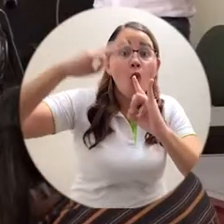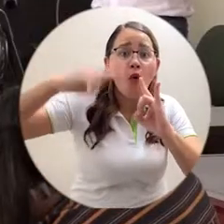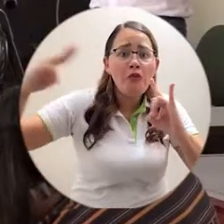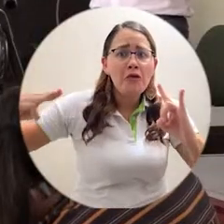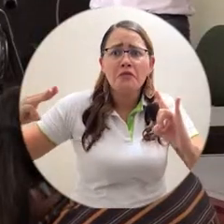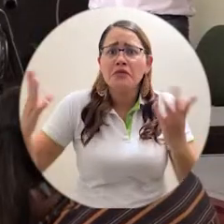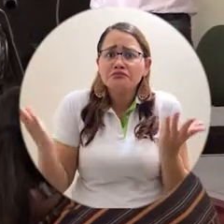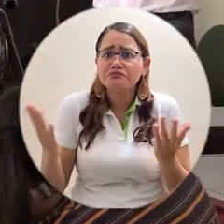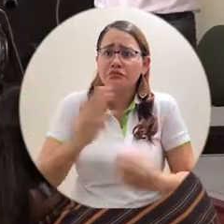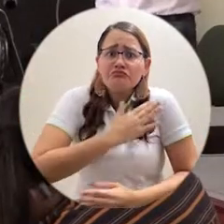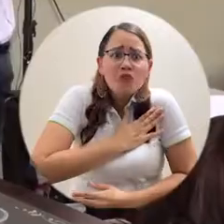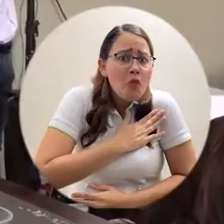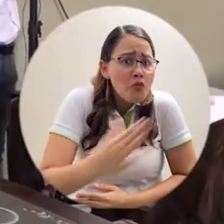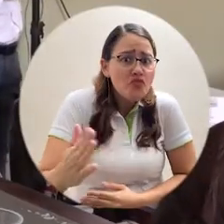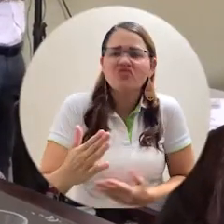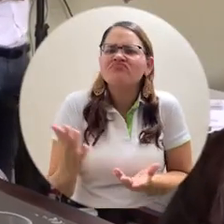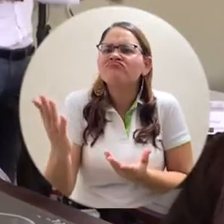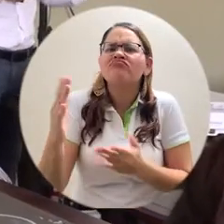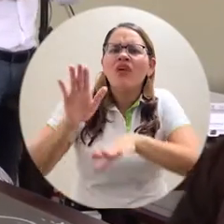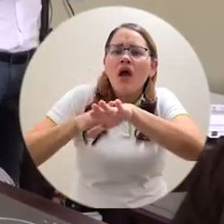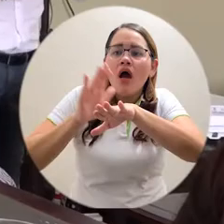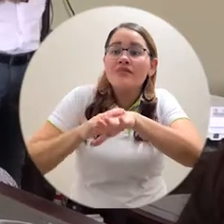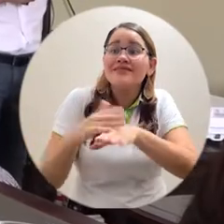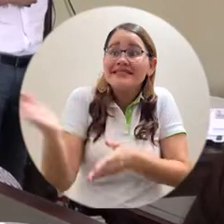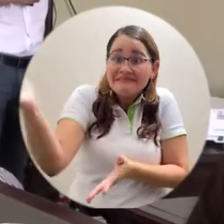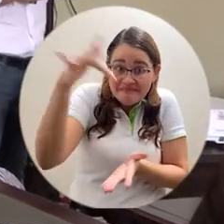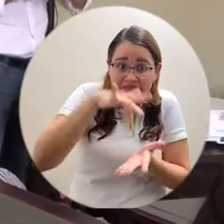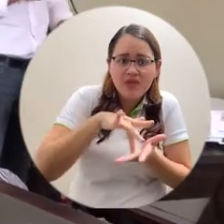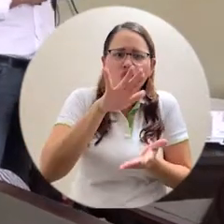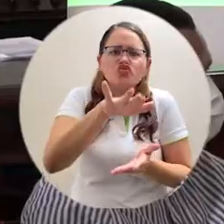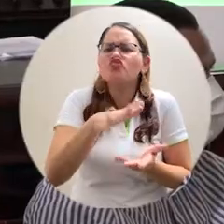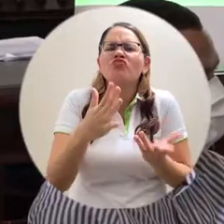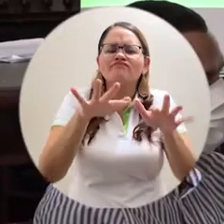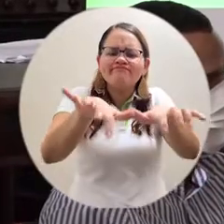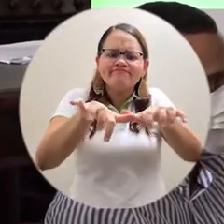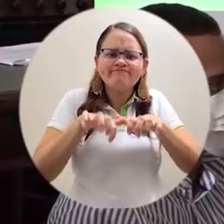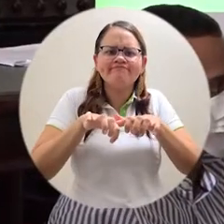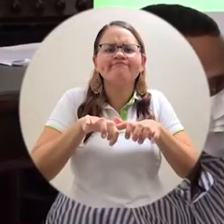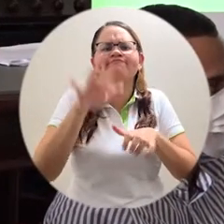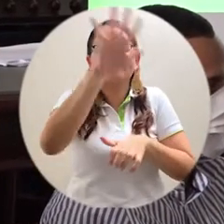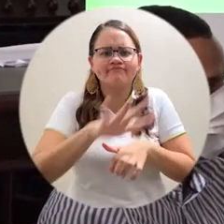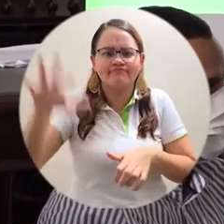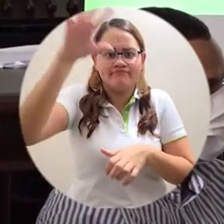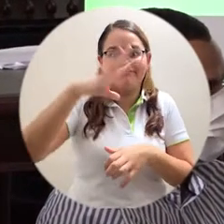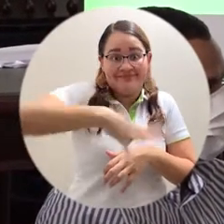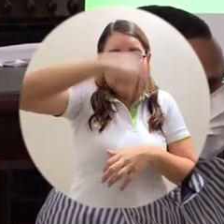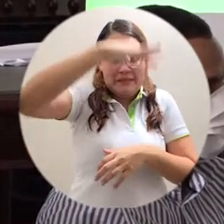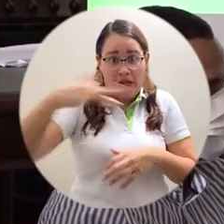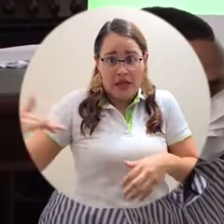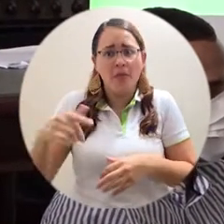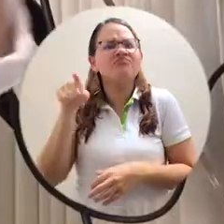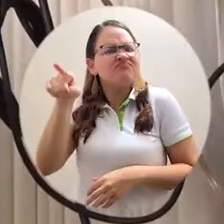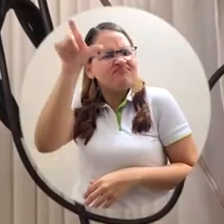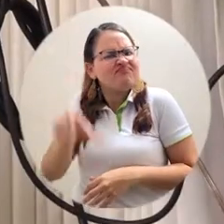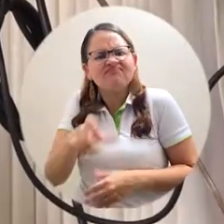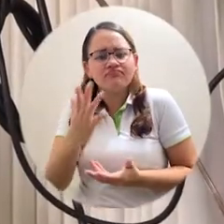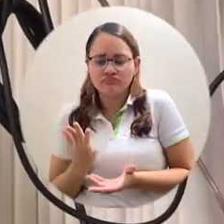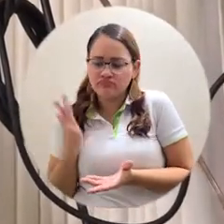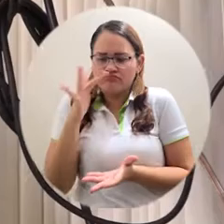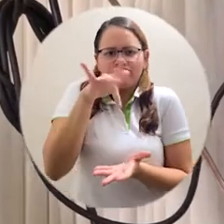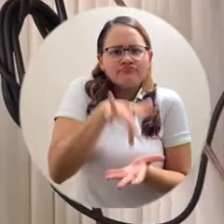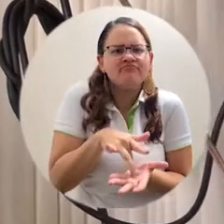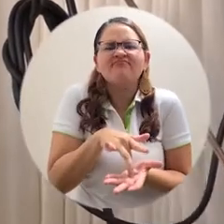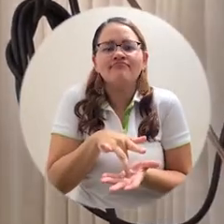La Universidad del Magdalena cumplió con la invitación por parte de la Asamblea Departamental del Magdalena a través de la participación del doctor Pablo Vera